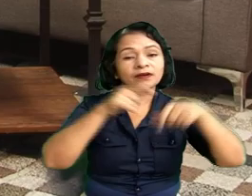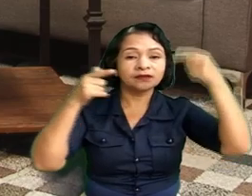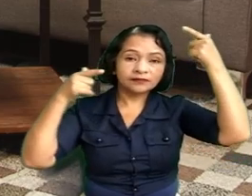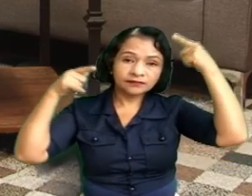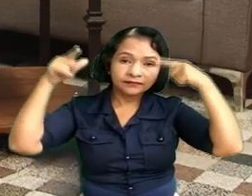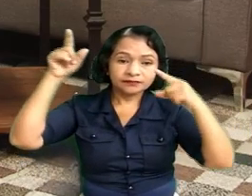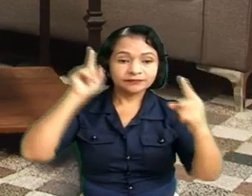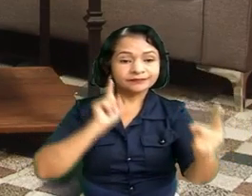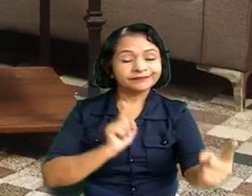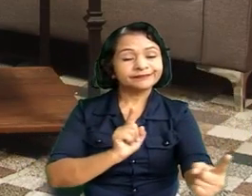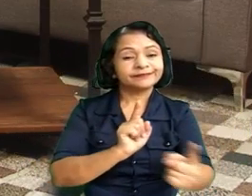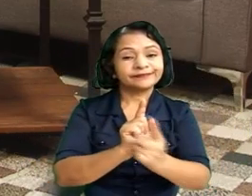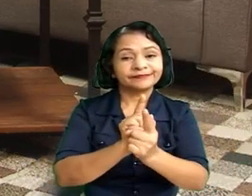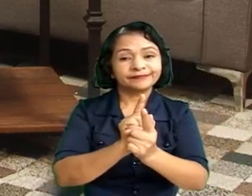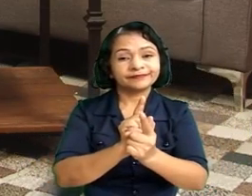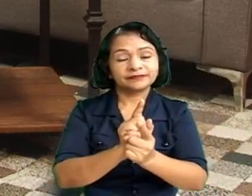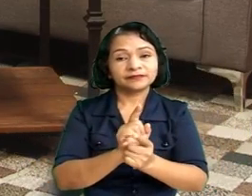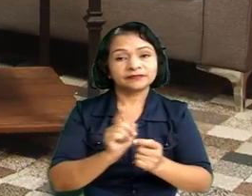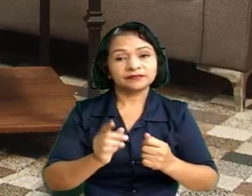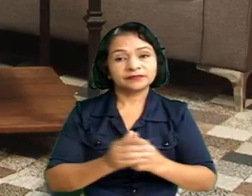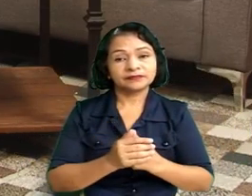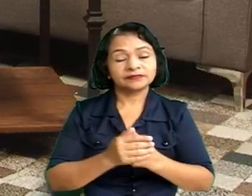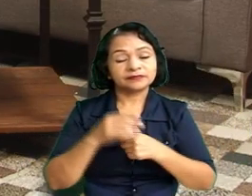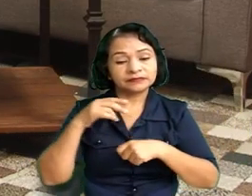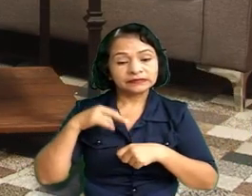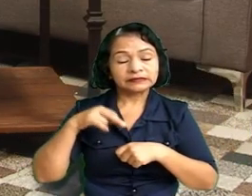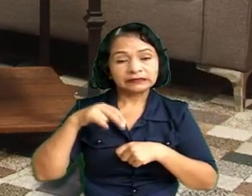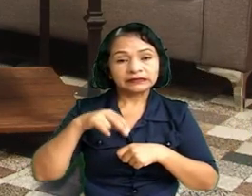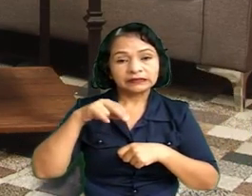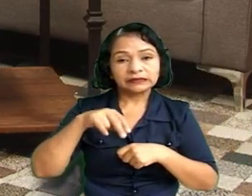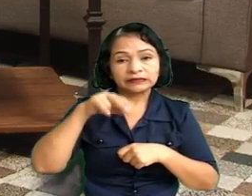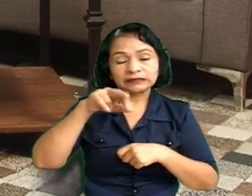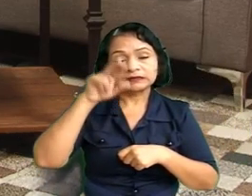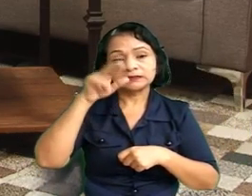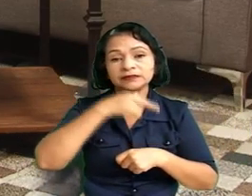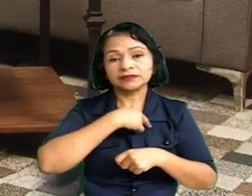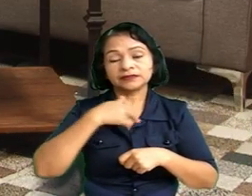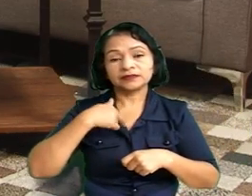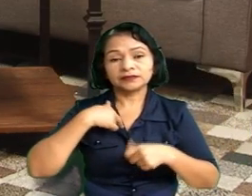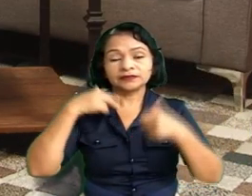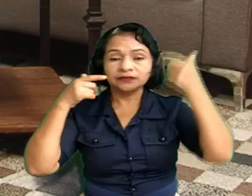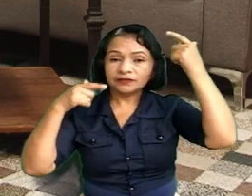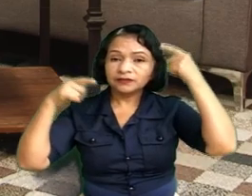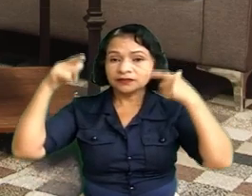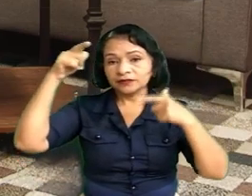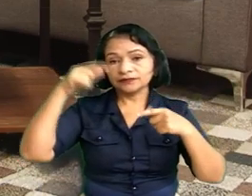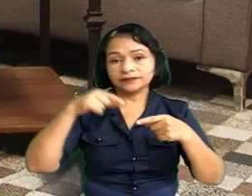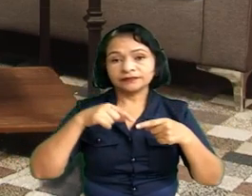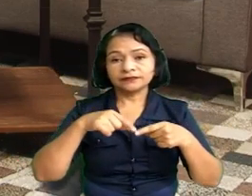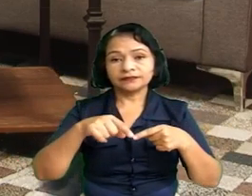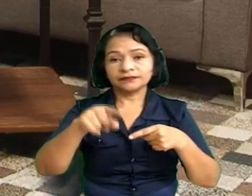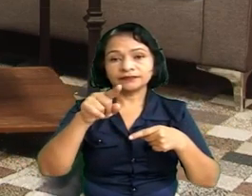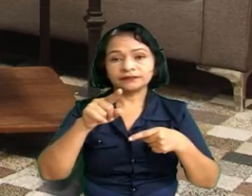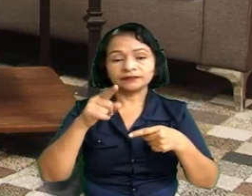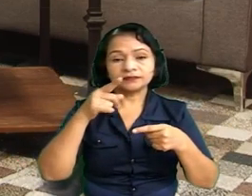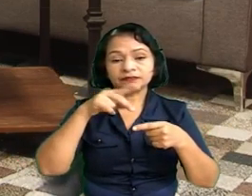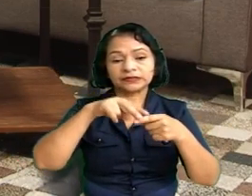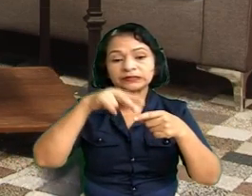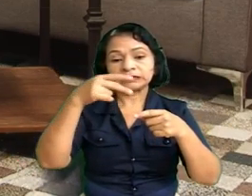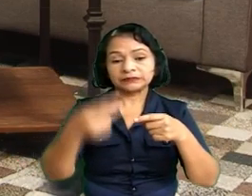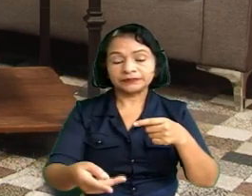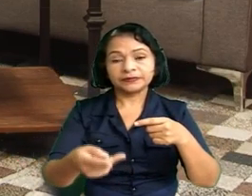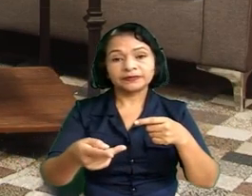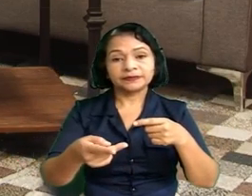Y en esos procesos de caminata y que ella emprendía hacia el campamento del general, ella sufrió un accidente que